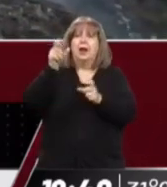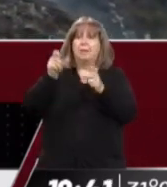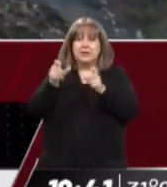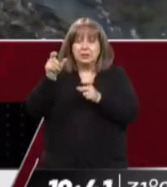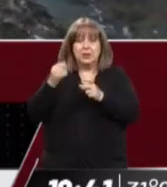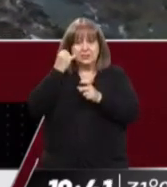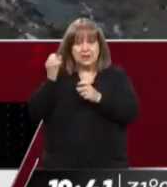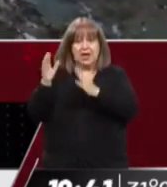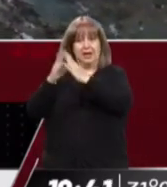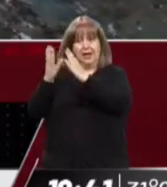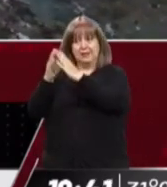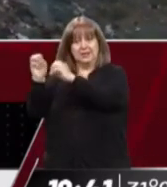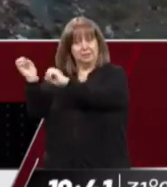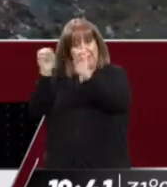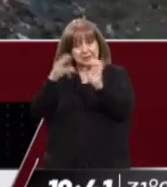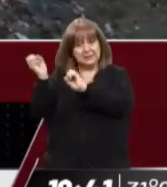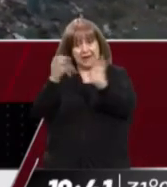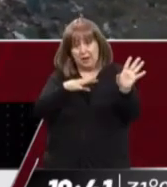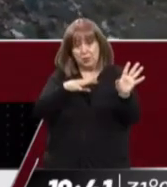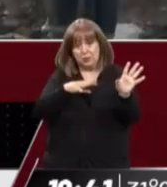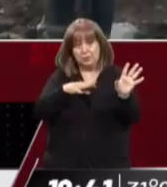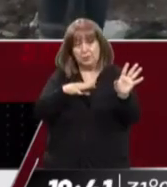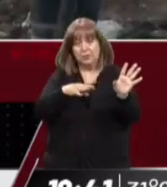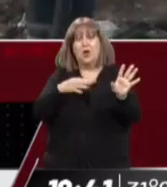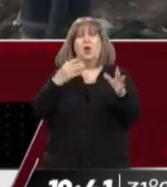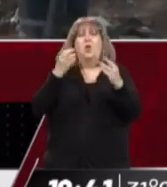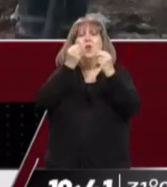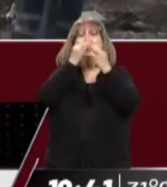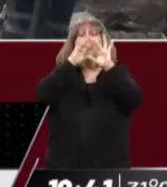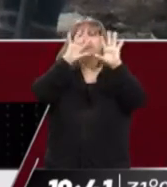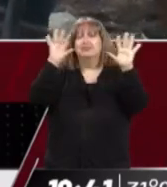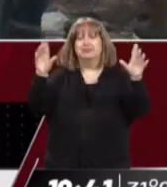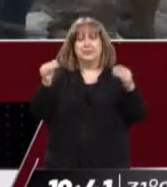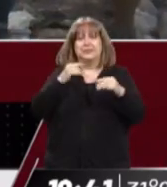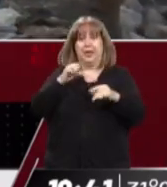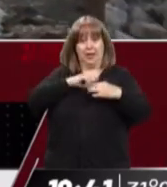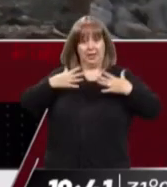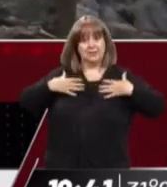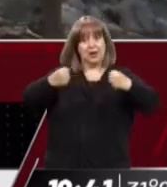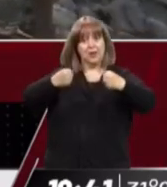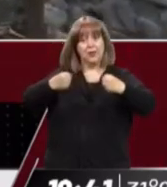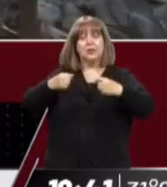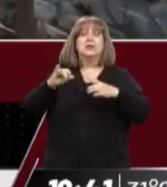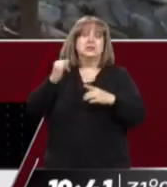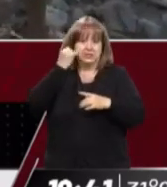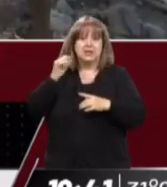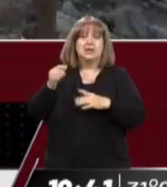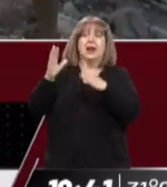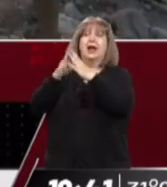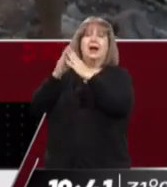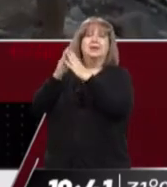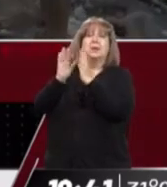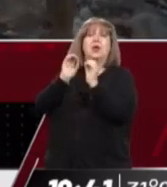de acá están evacuadas no hay gente en las casas el humo está muy cercano están bien de salud personas sido evacuadas